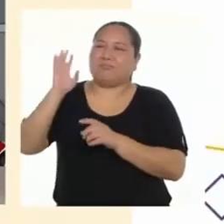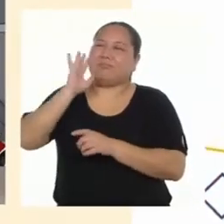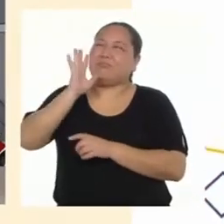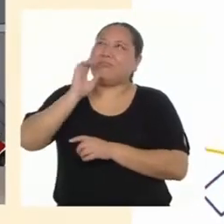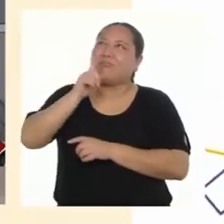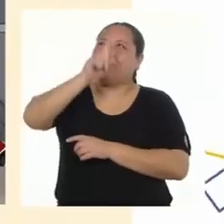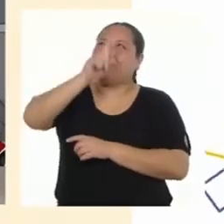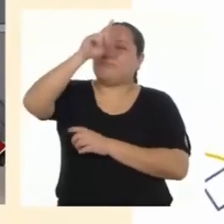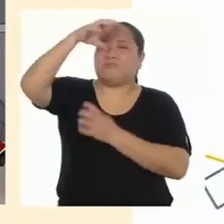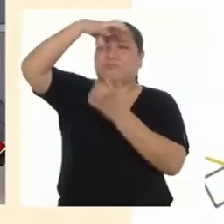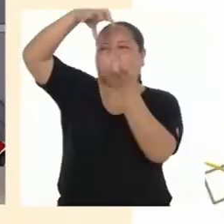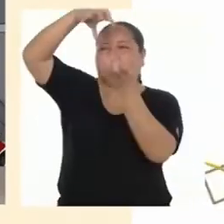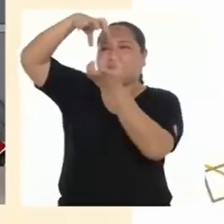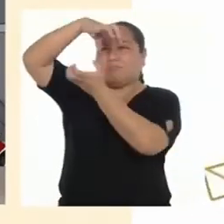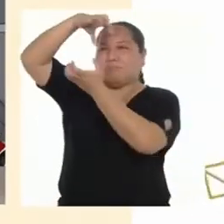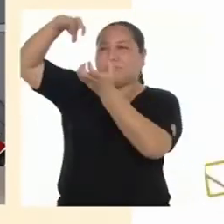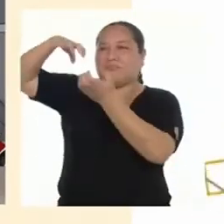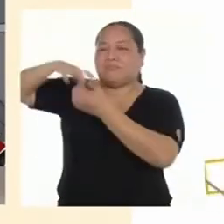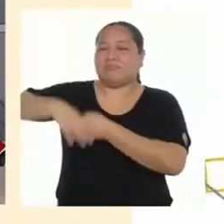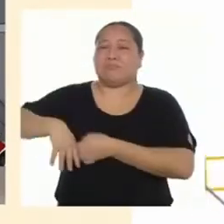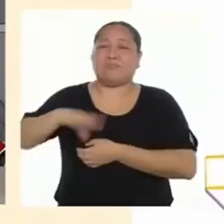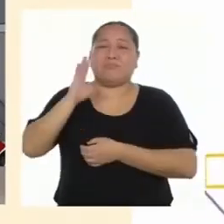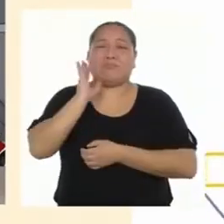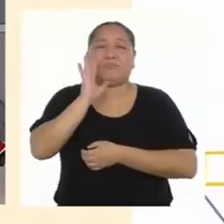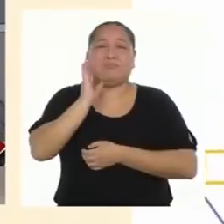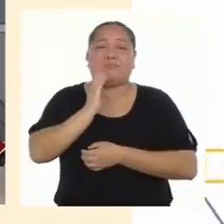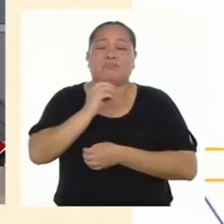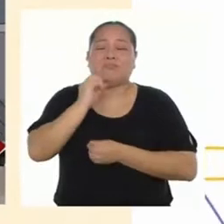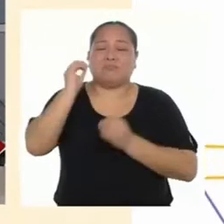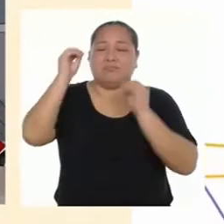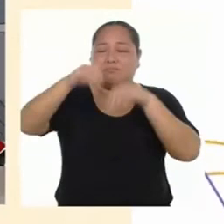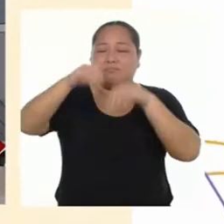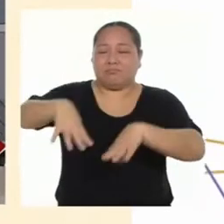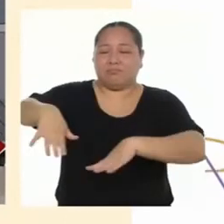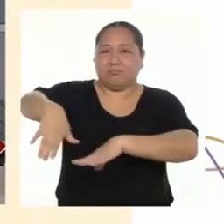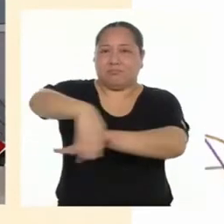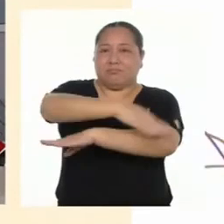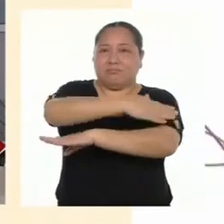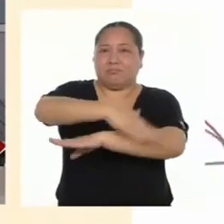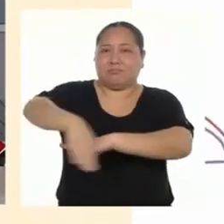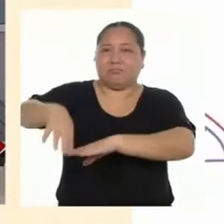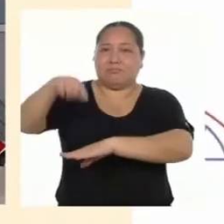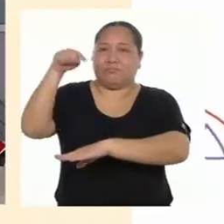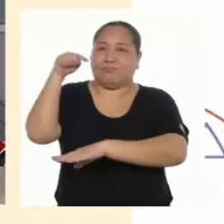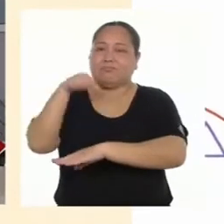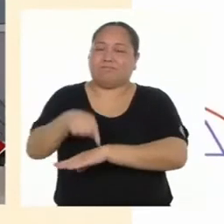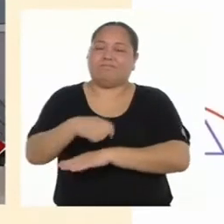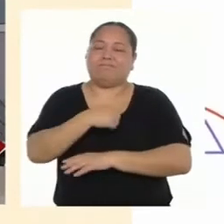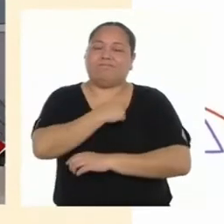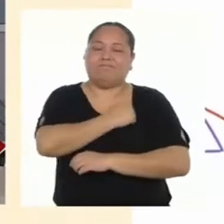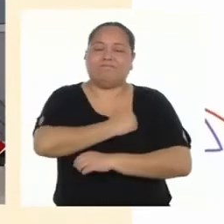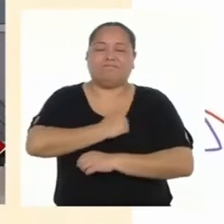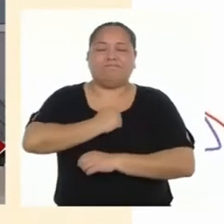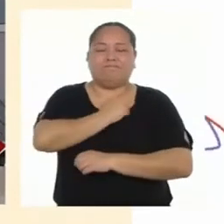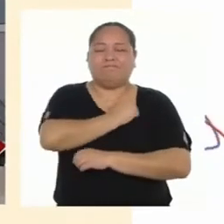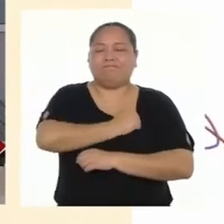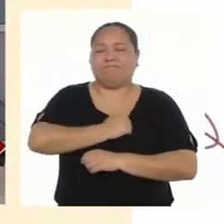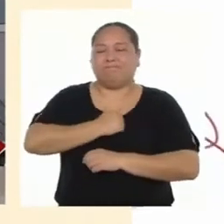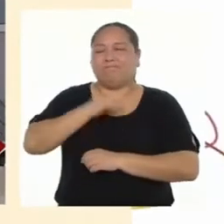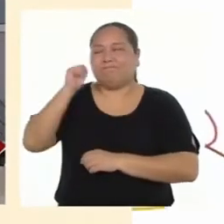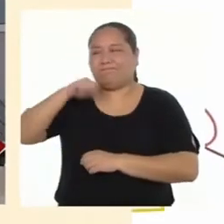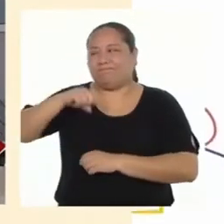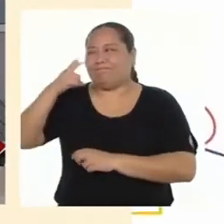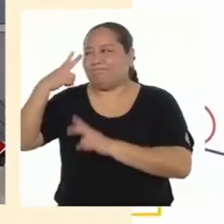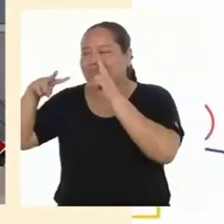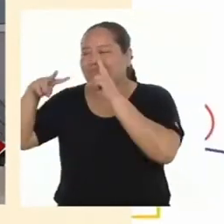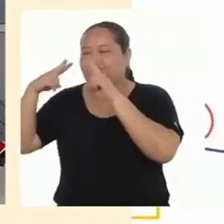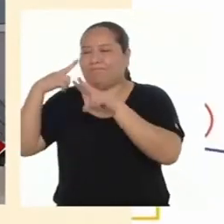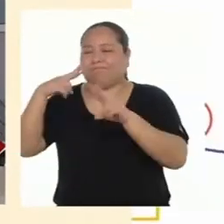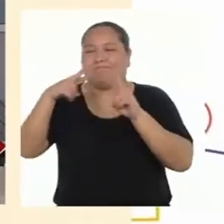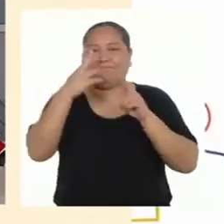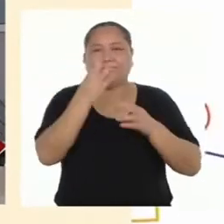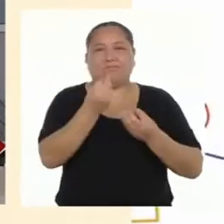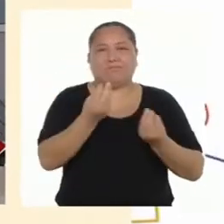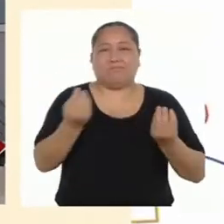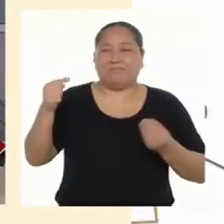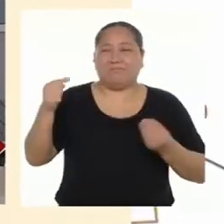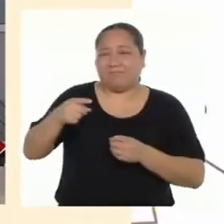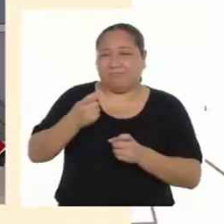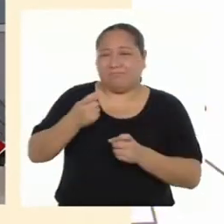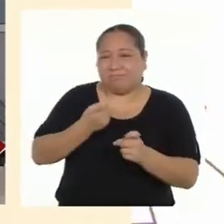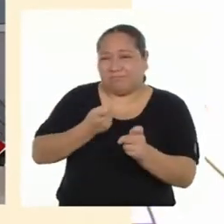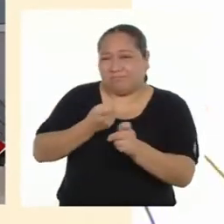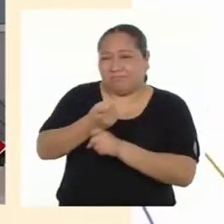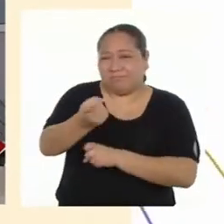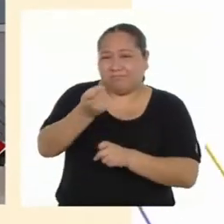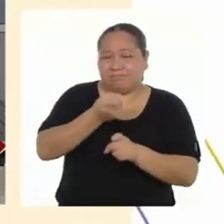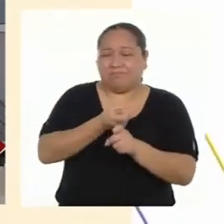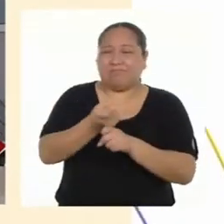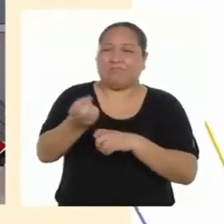Asimismo, con el simple hecho de botar basura en nuestras calles, práctica que es lamentablemente muy común, estamos generando un gran